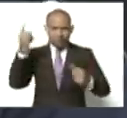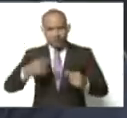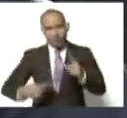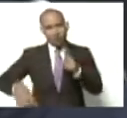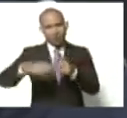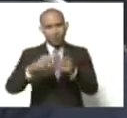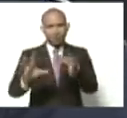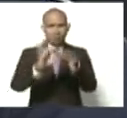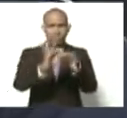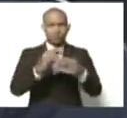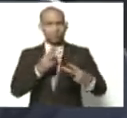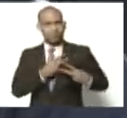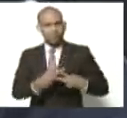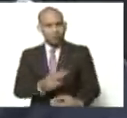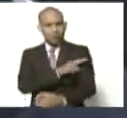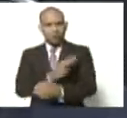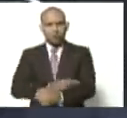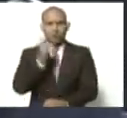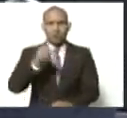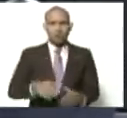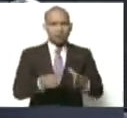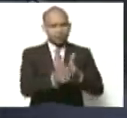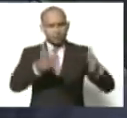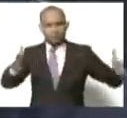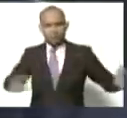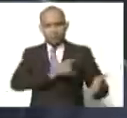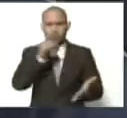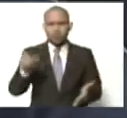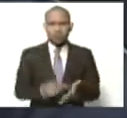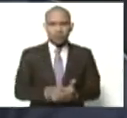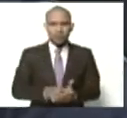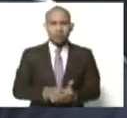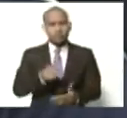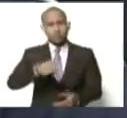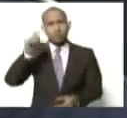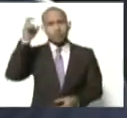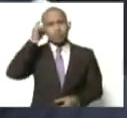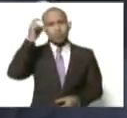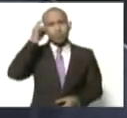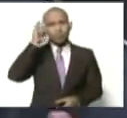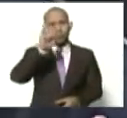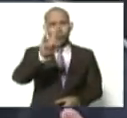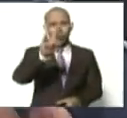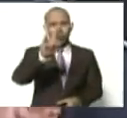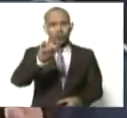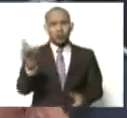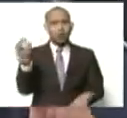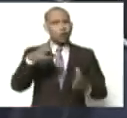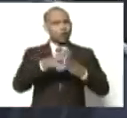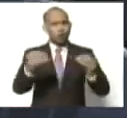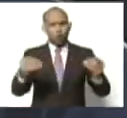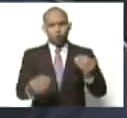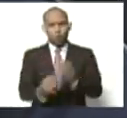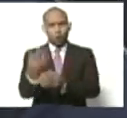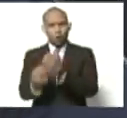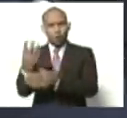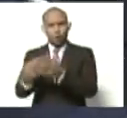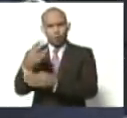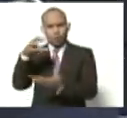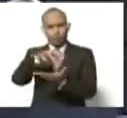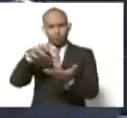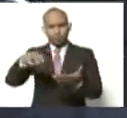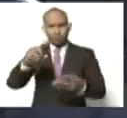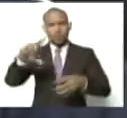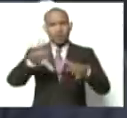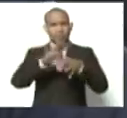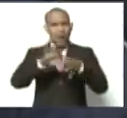fuerzas, sumar voluntades con la mayor amplitud posible. Por eso este lunes, presidente, vamos a activar todos estos equipos municipales y estatales. Luego el